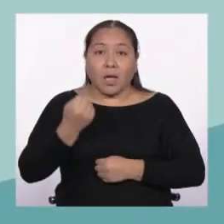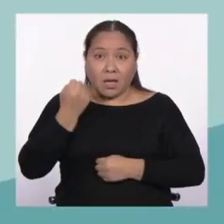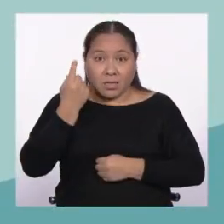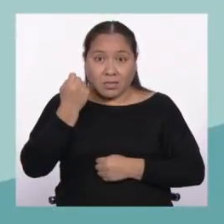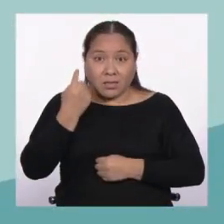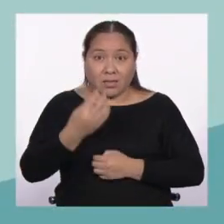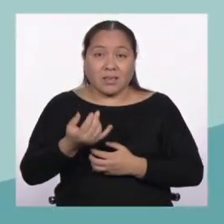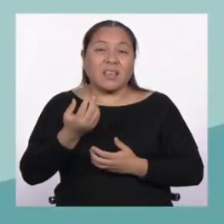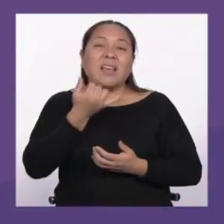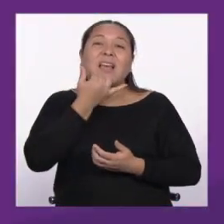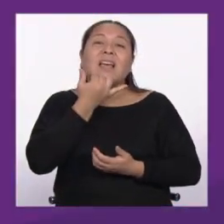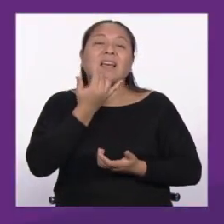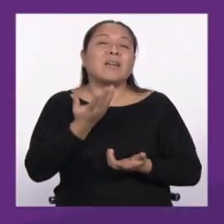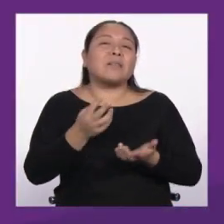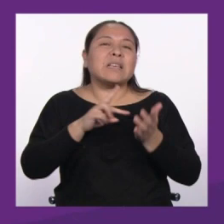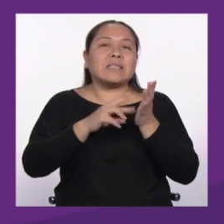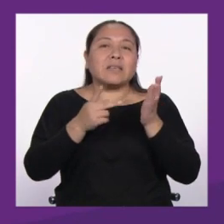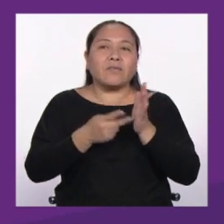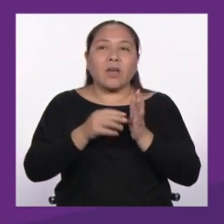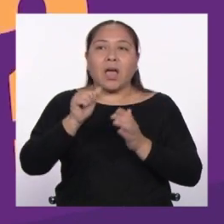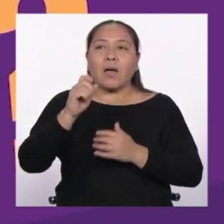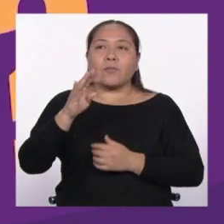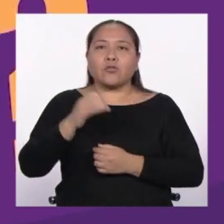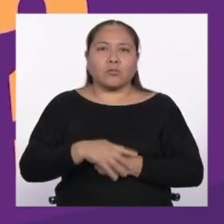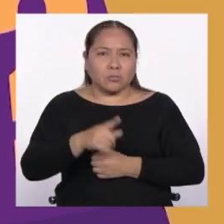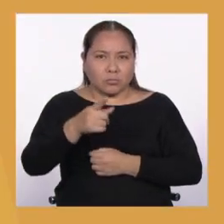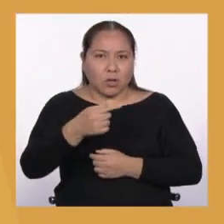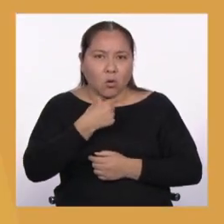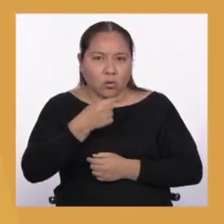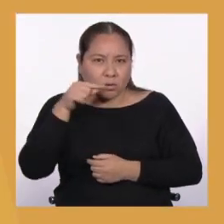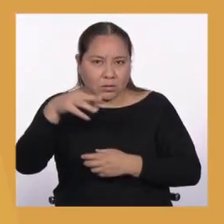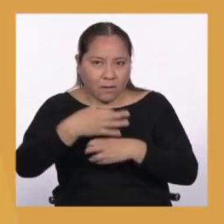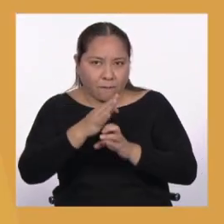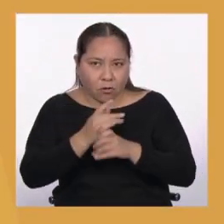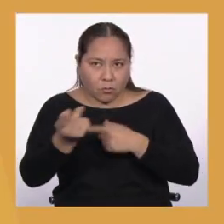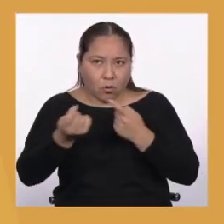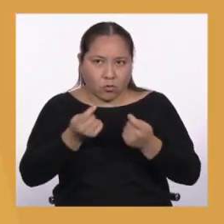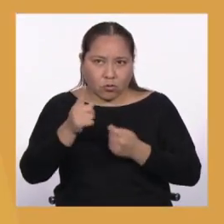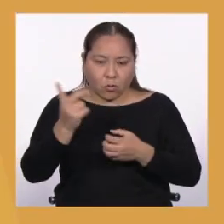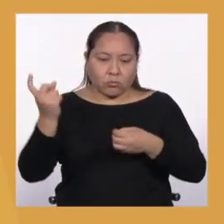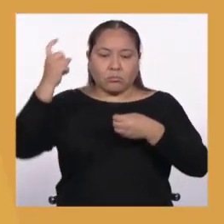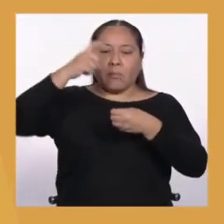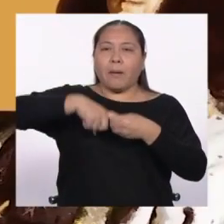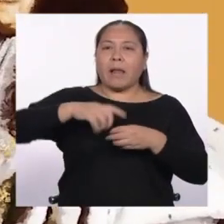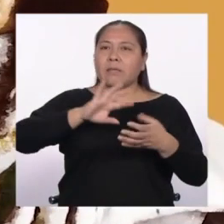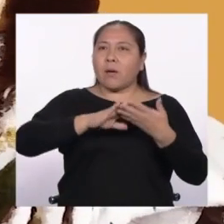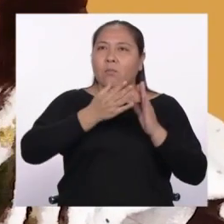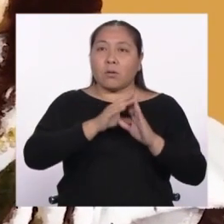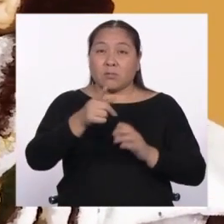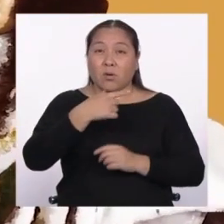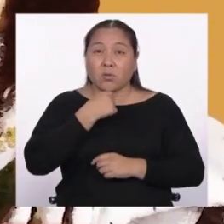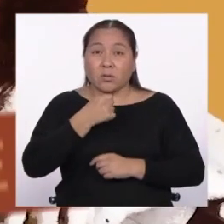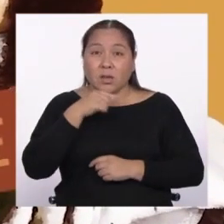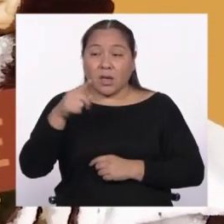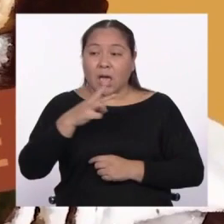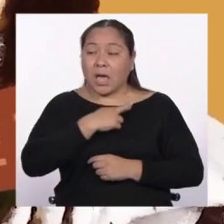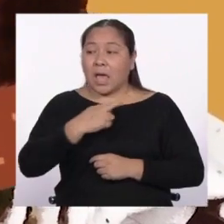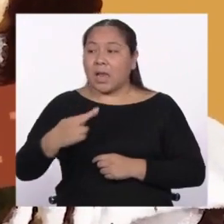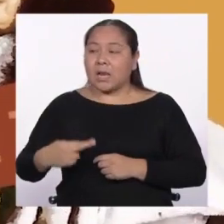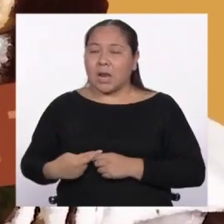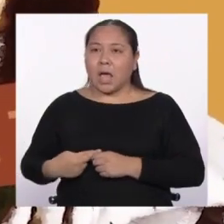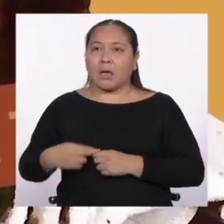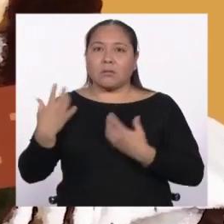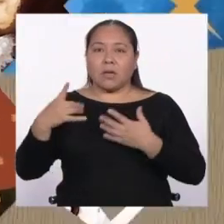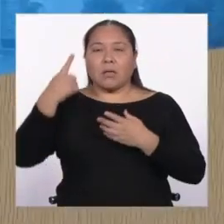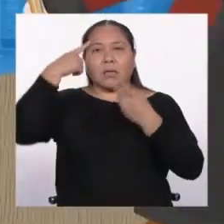qué consistía el absolutismo, ¿qué te parece esta forma de gobierno? Si tú fueses parte del pueblo, ¿estarías de acuerdo con que el rey estuviese a cargo